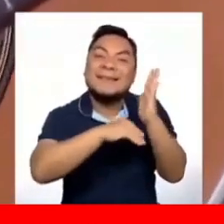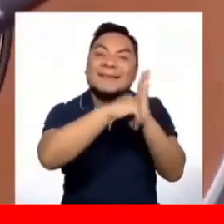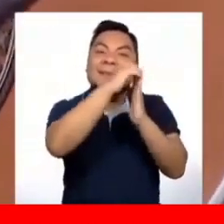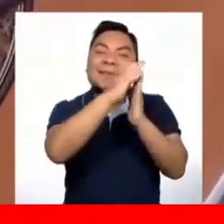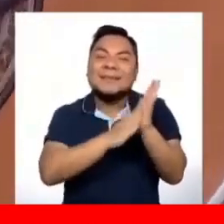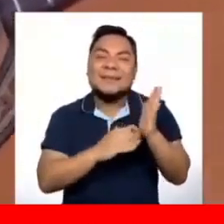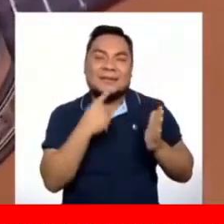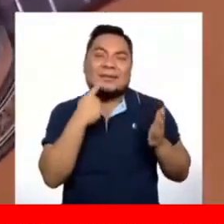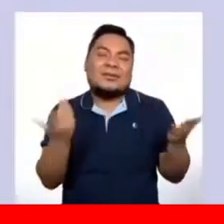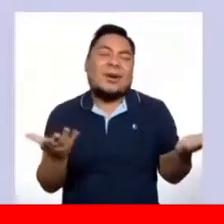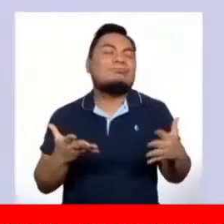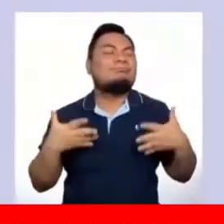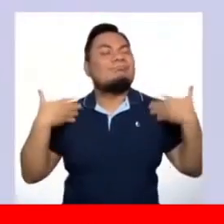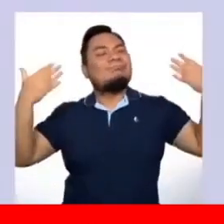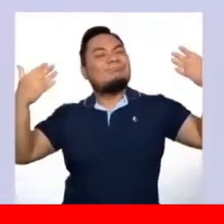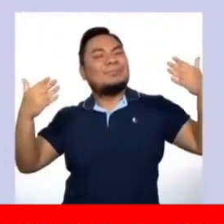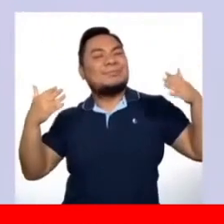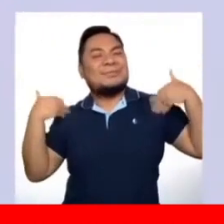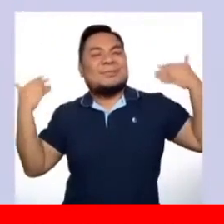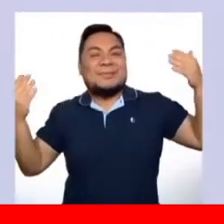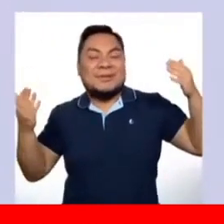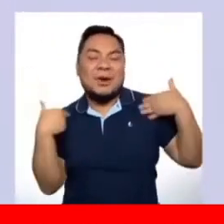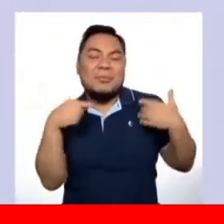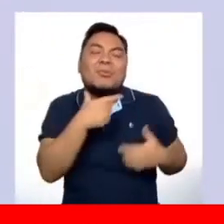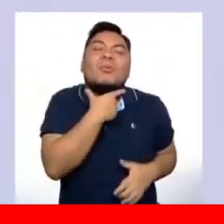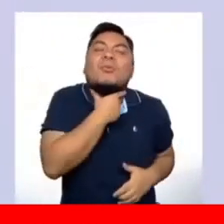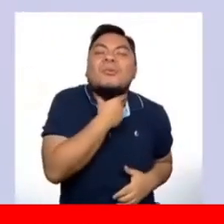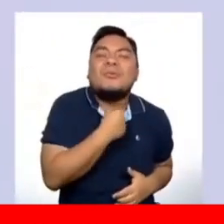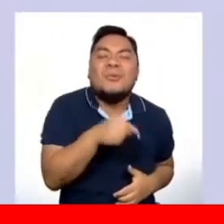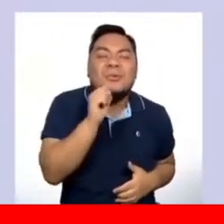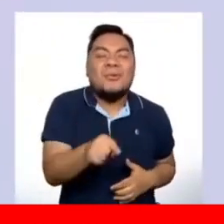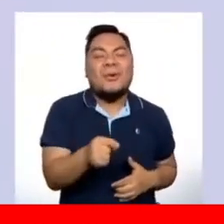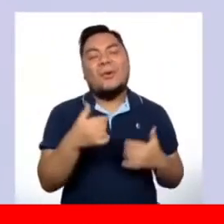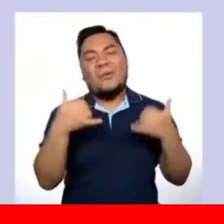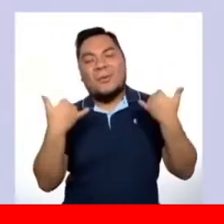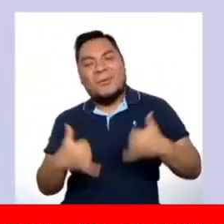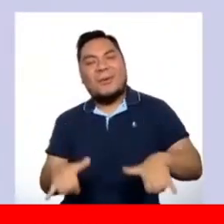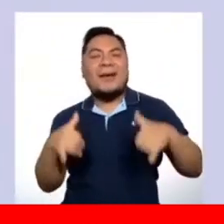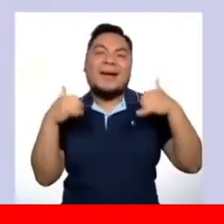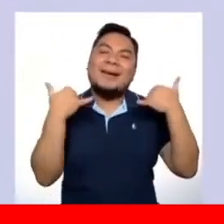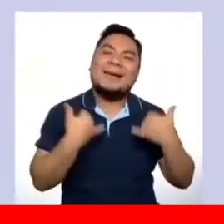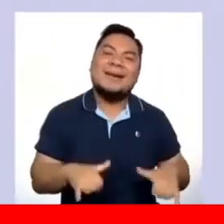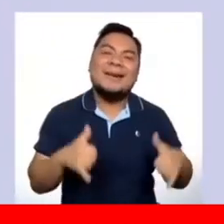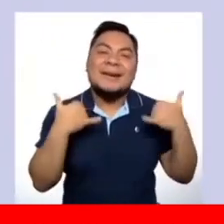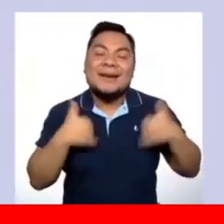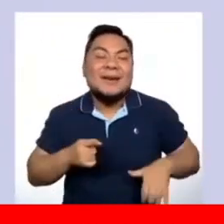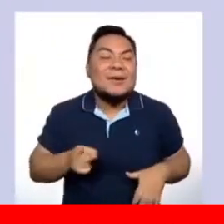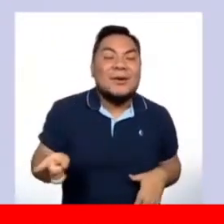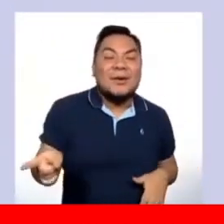hace feliz. Me gusta jugar.